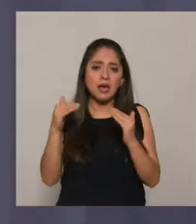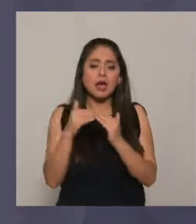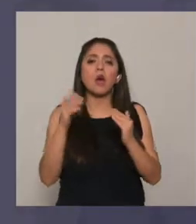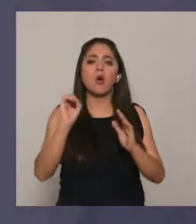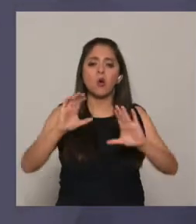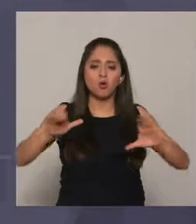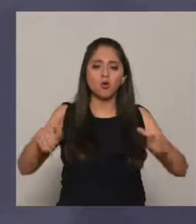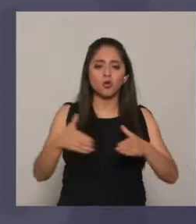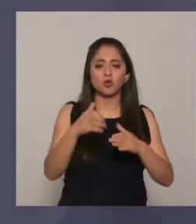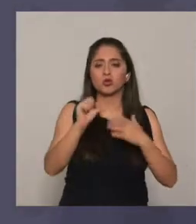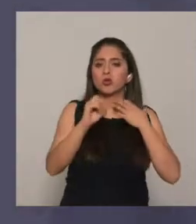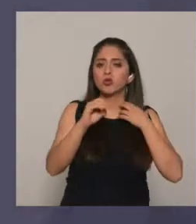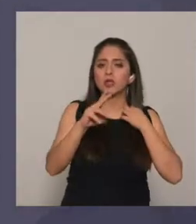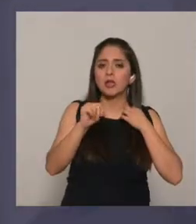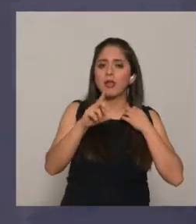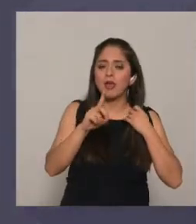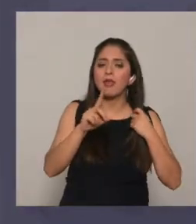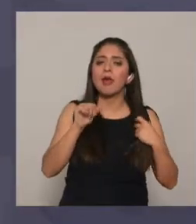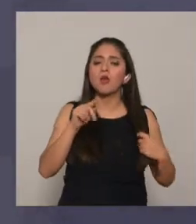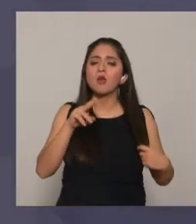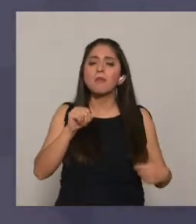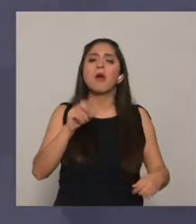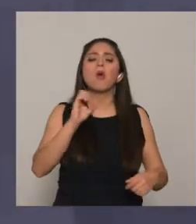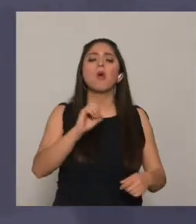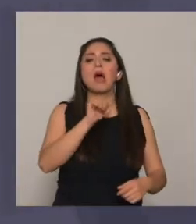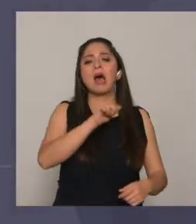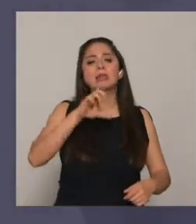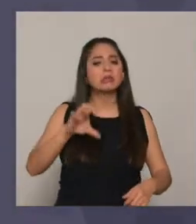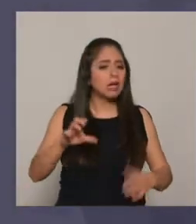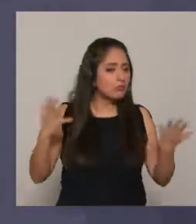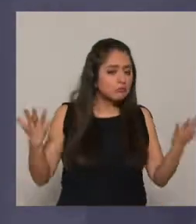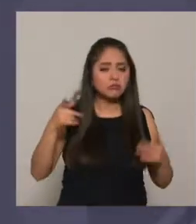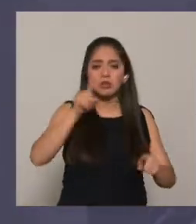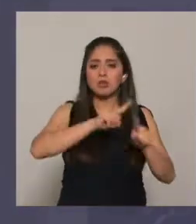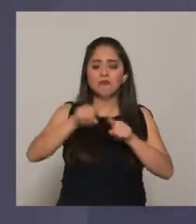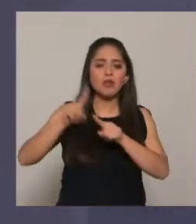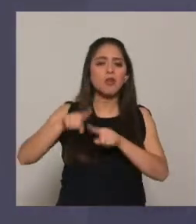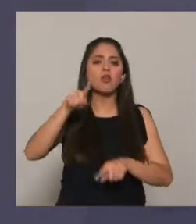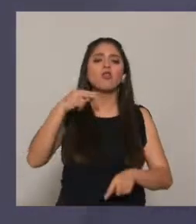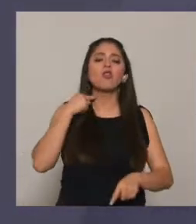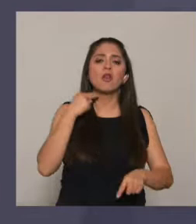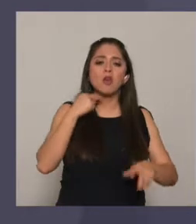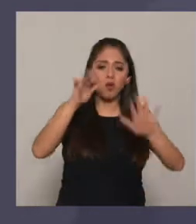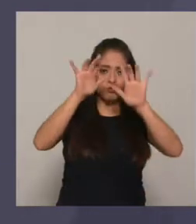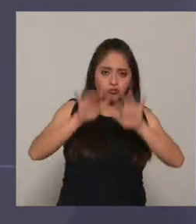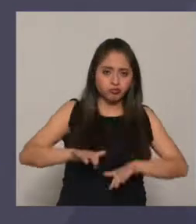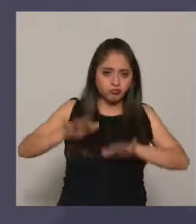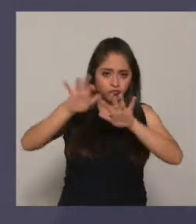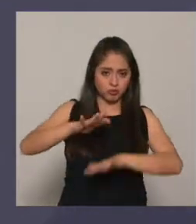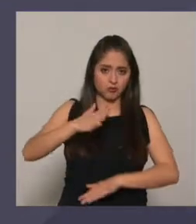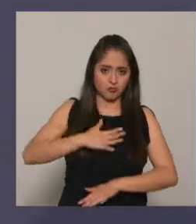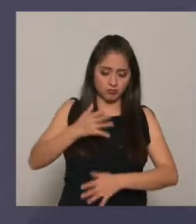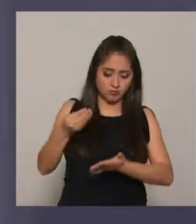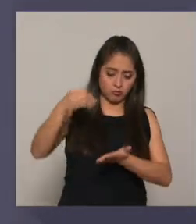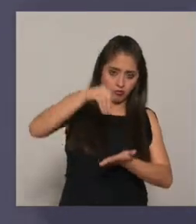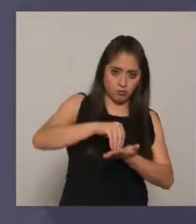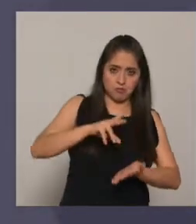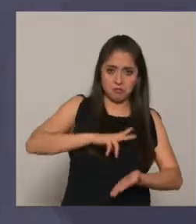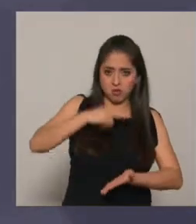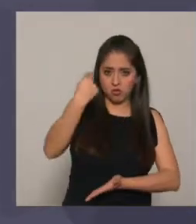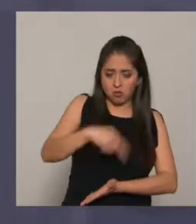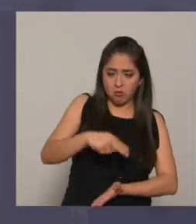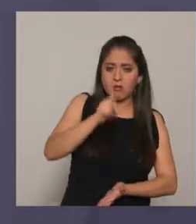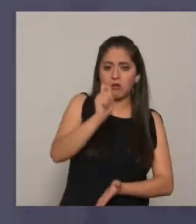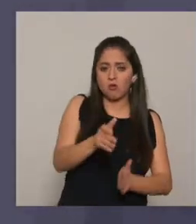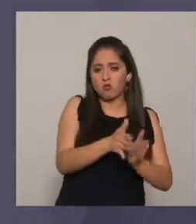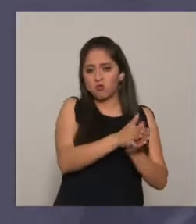anónima, de una asociación civil, el instrumento que haya hecho el notario, donde el ciudadano esté involucrado, y ya hayan transcurrido 5 años,